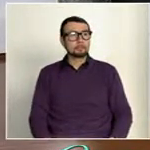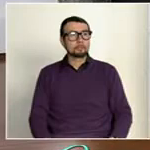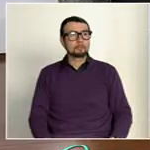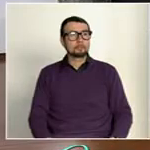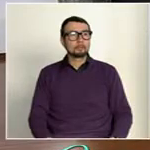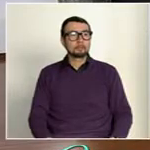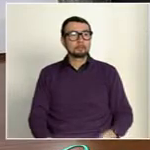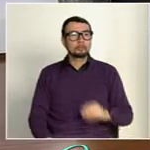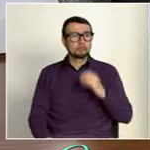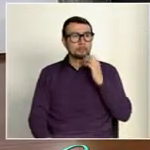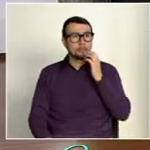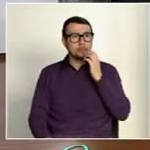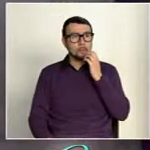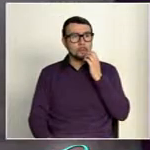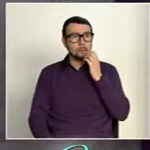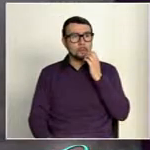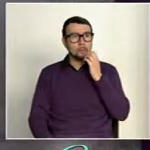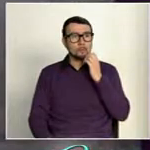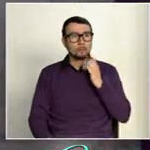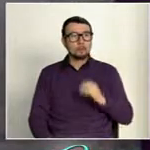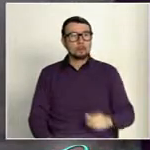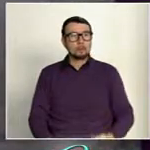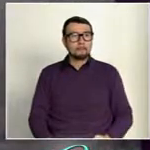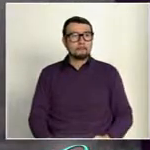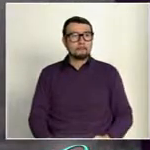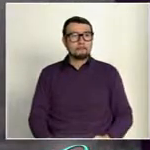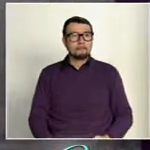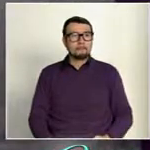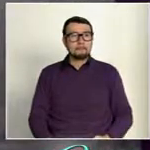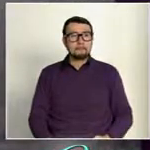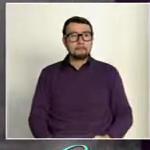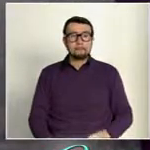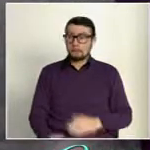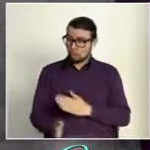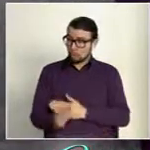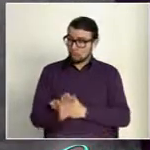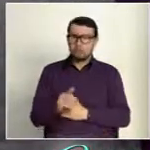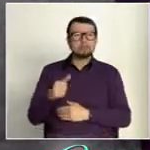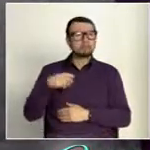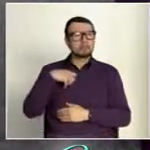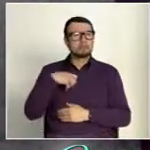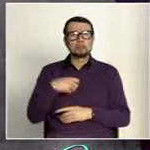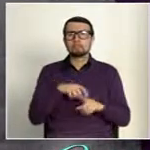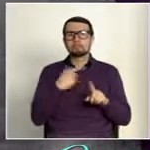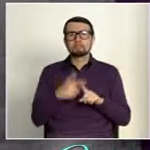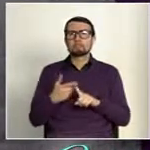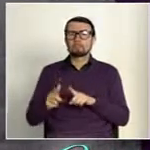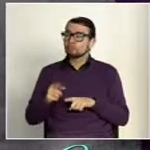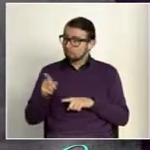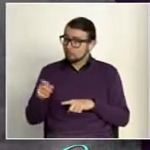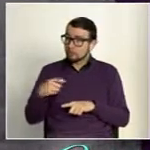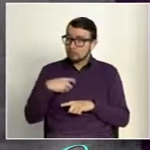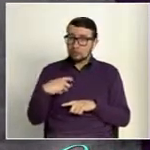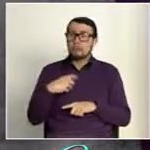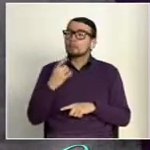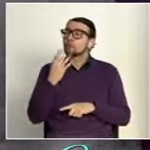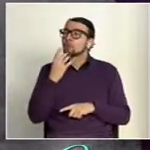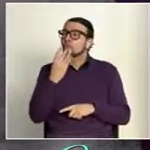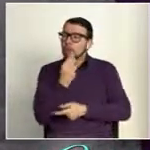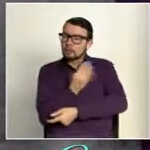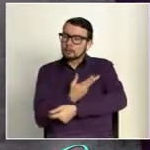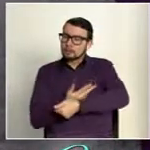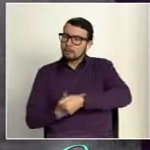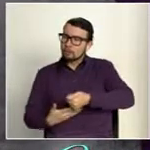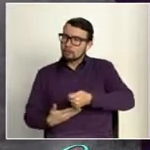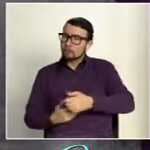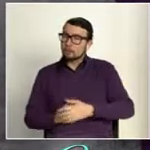de saliva en el cuerpo también. Bueno, vamos a seguir, que es que acá tengo unas fórmulas que usted tiene para diabéticos.